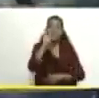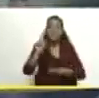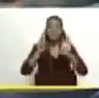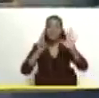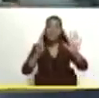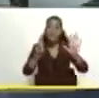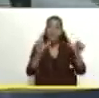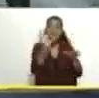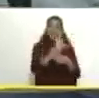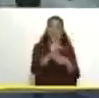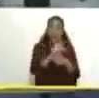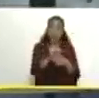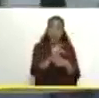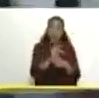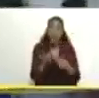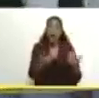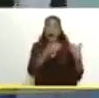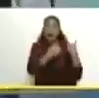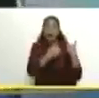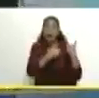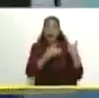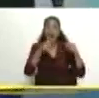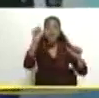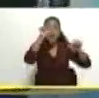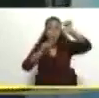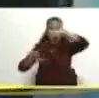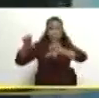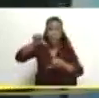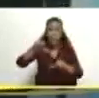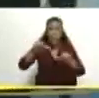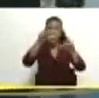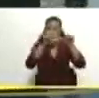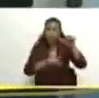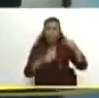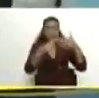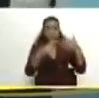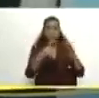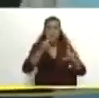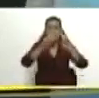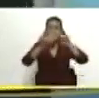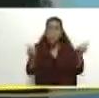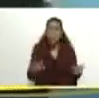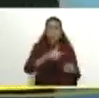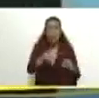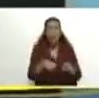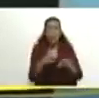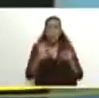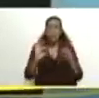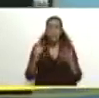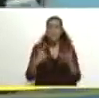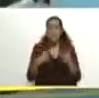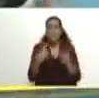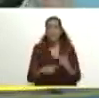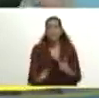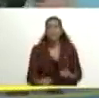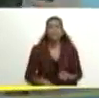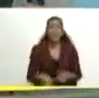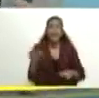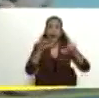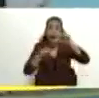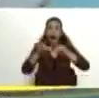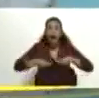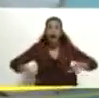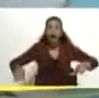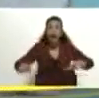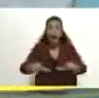funcionando, cuenta con laboratorios, suma laboratorios para pruebas normales de rutina, también tiene un área